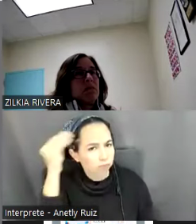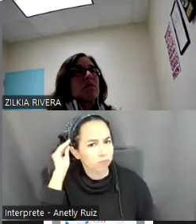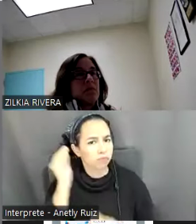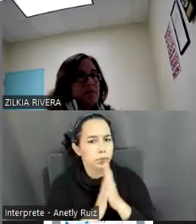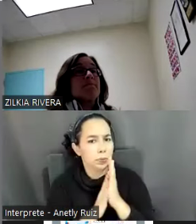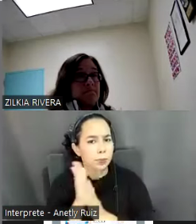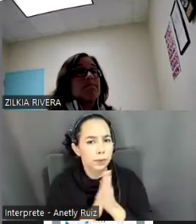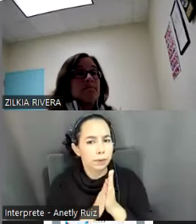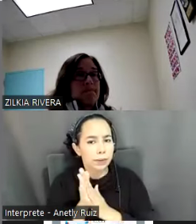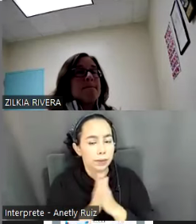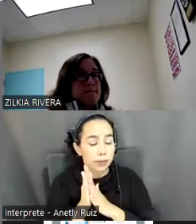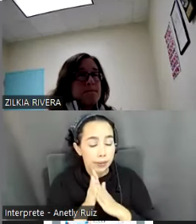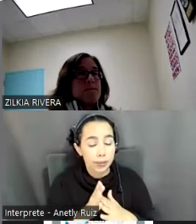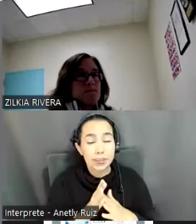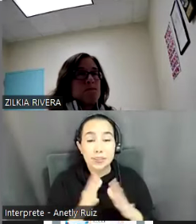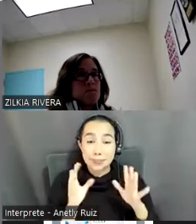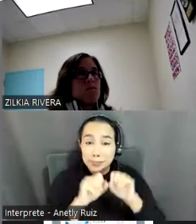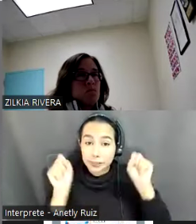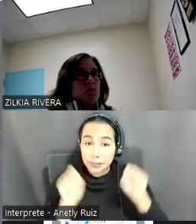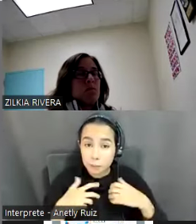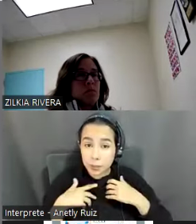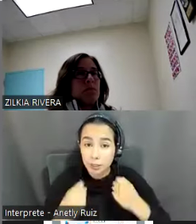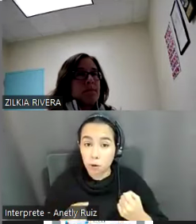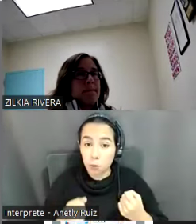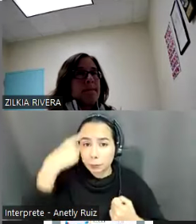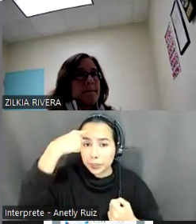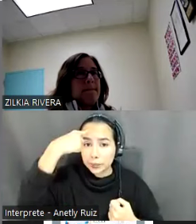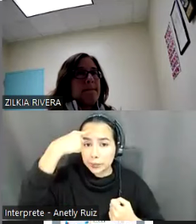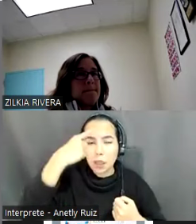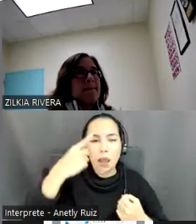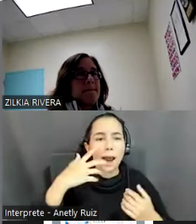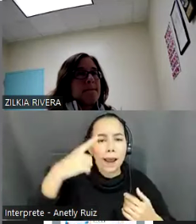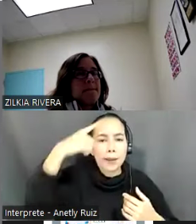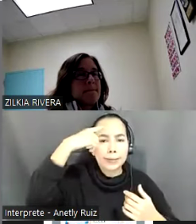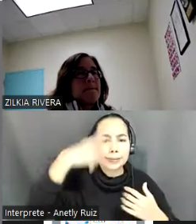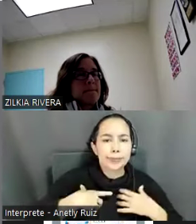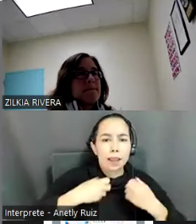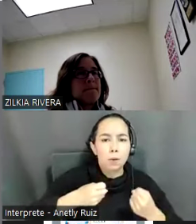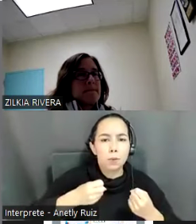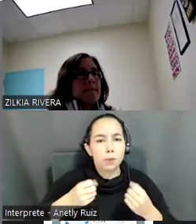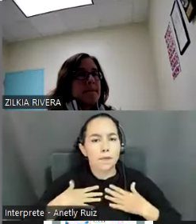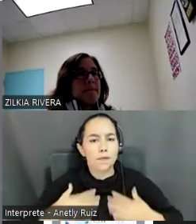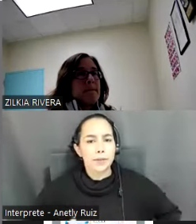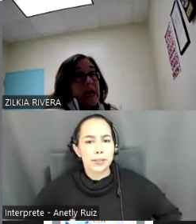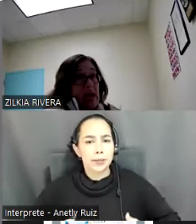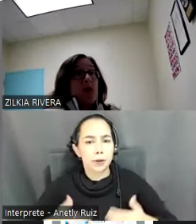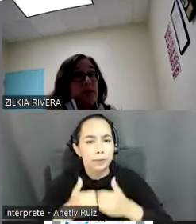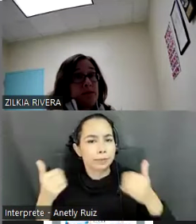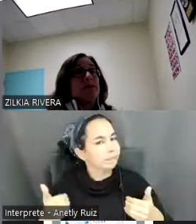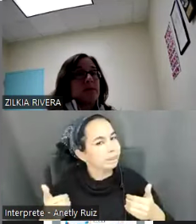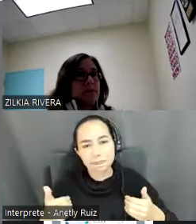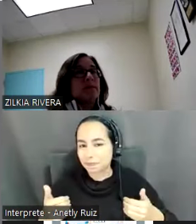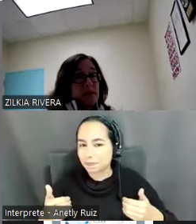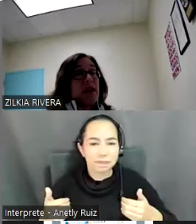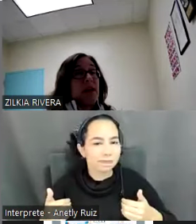está separado de lo mental. Pero, ¿verdad?, como profesional de la salud sabes que muchas veces esto determina lo que va a pasar en esto.